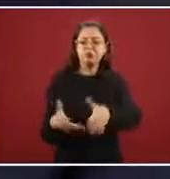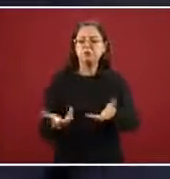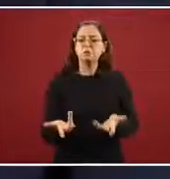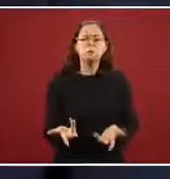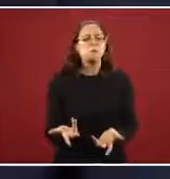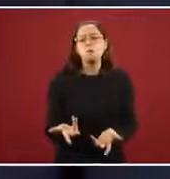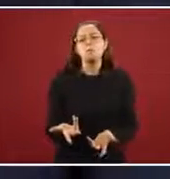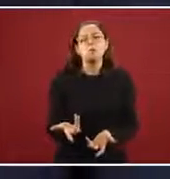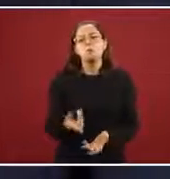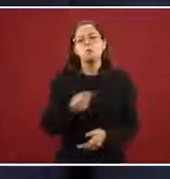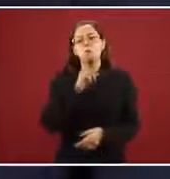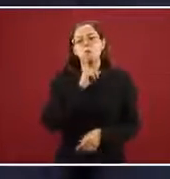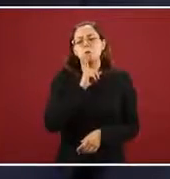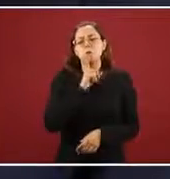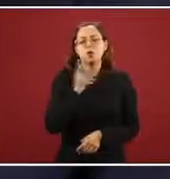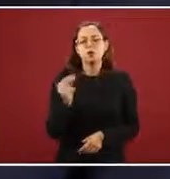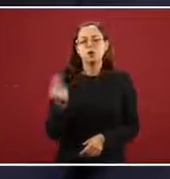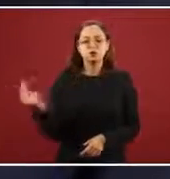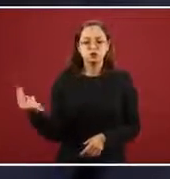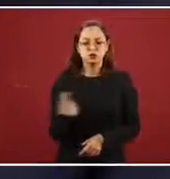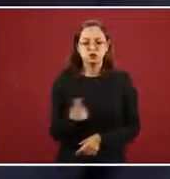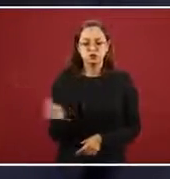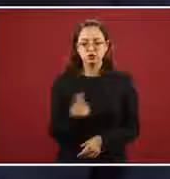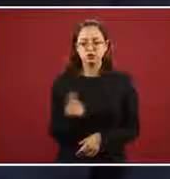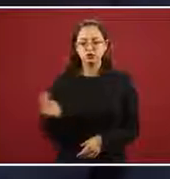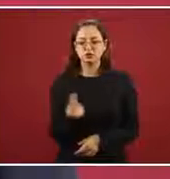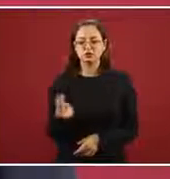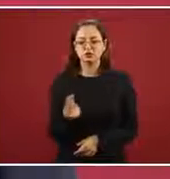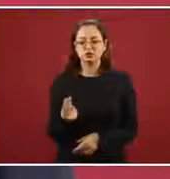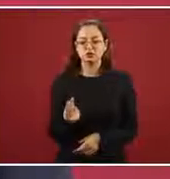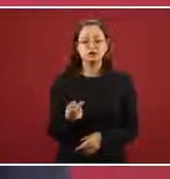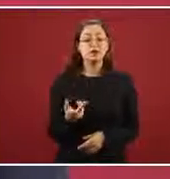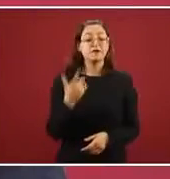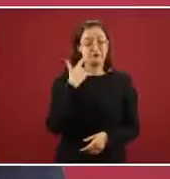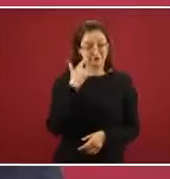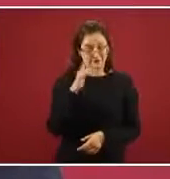Fíjense cómo se fueron distorsionando las cosas,